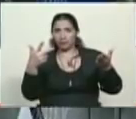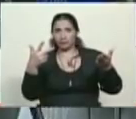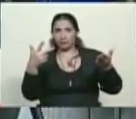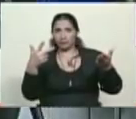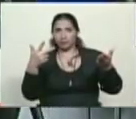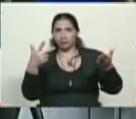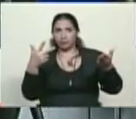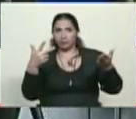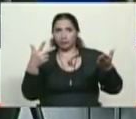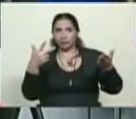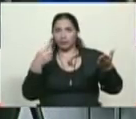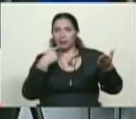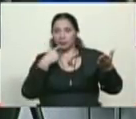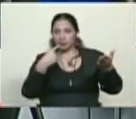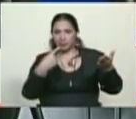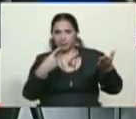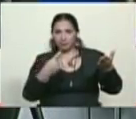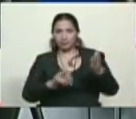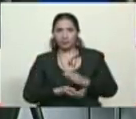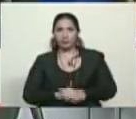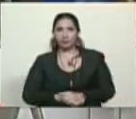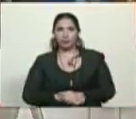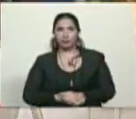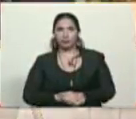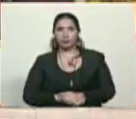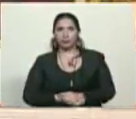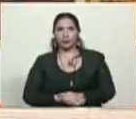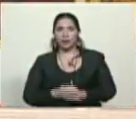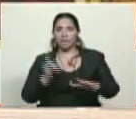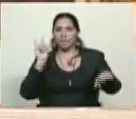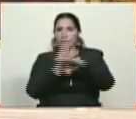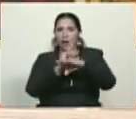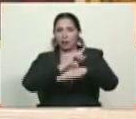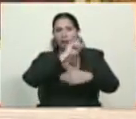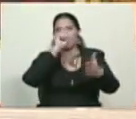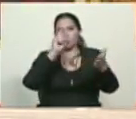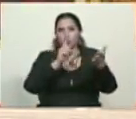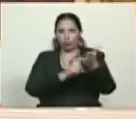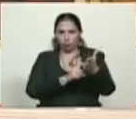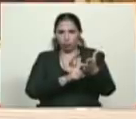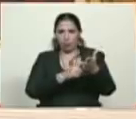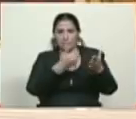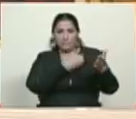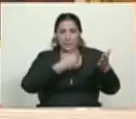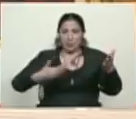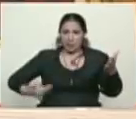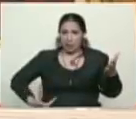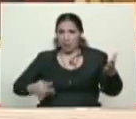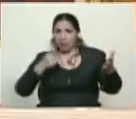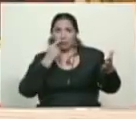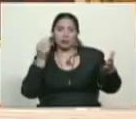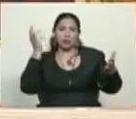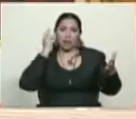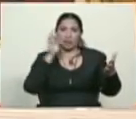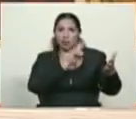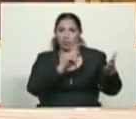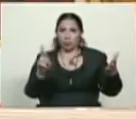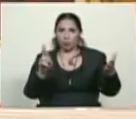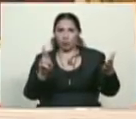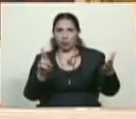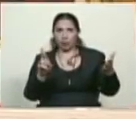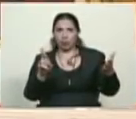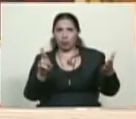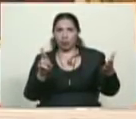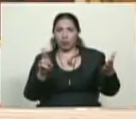El 233 dice, serán faltas absolutas del presidente o presidenta de la República,